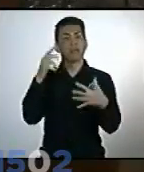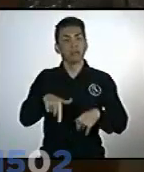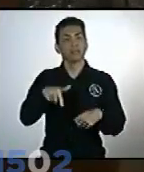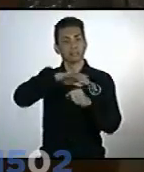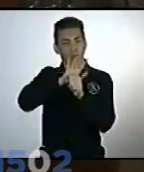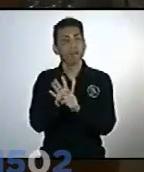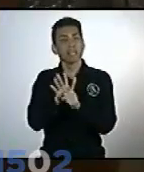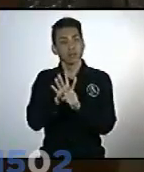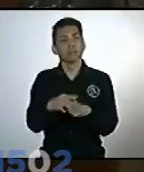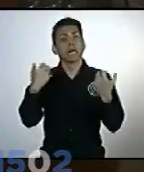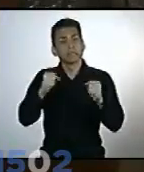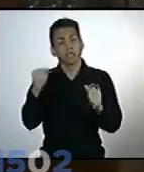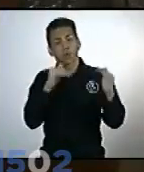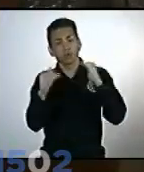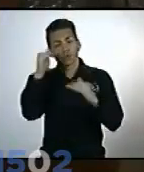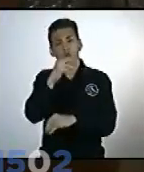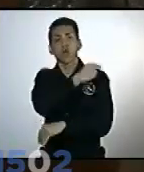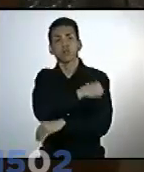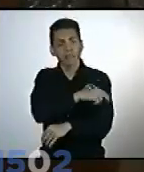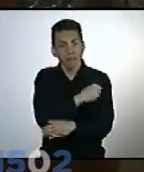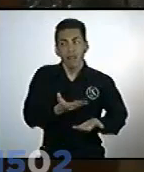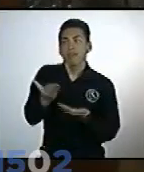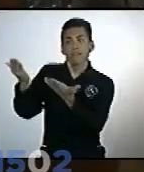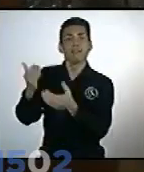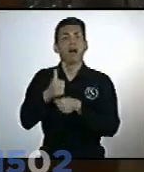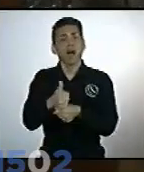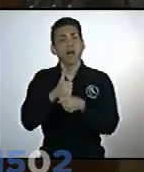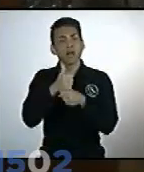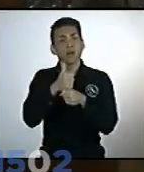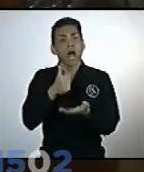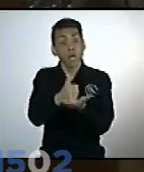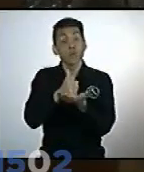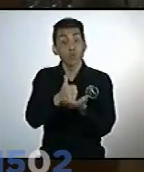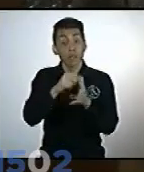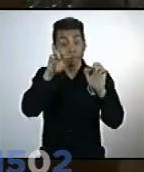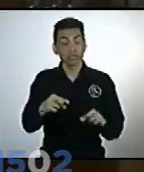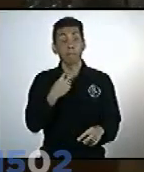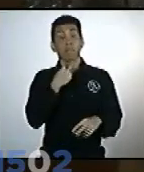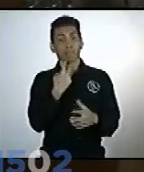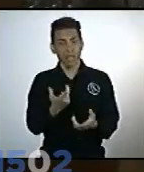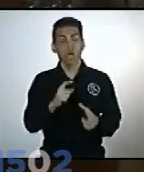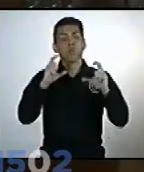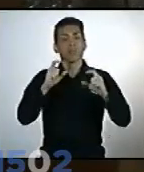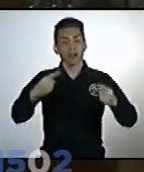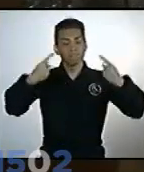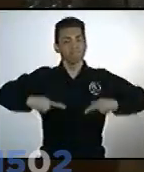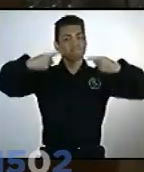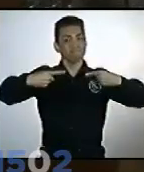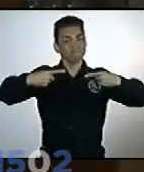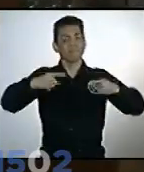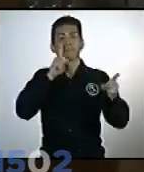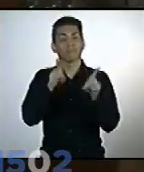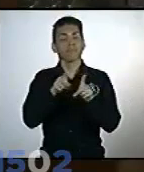la construcción de hospitales, en llevar ayuda a la población vulnerable, en cuidar nuestras fronteras, y también